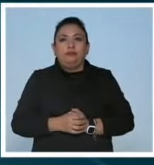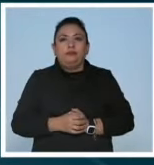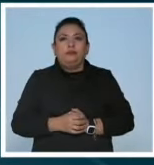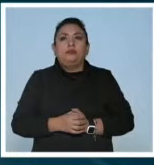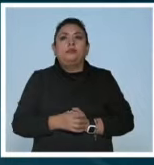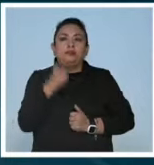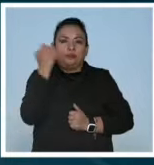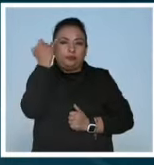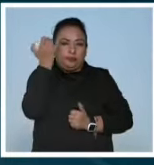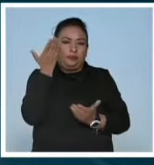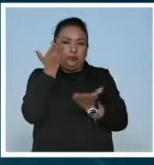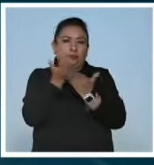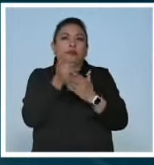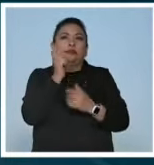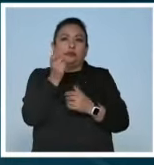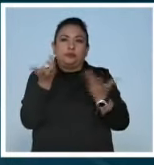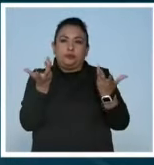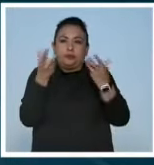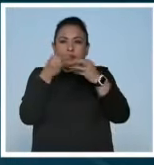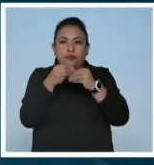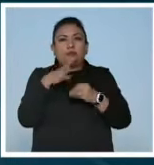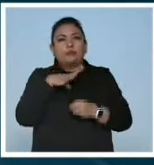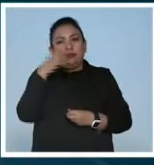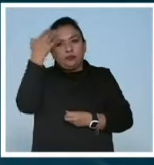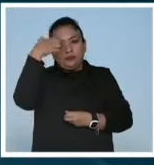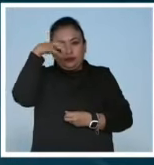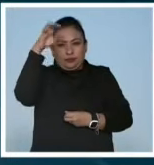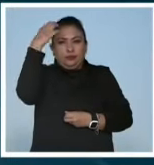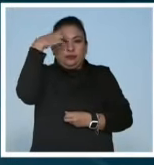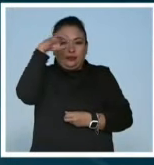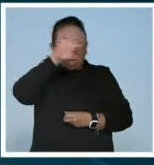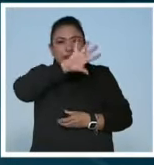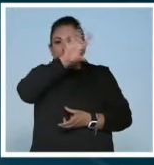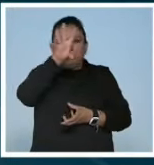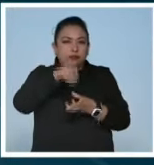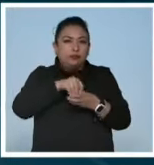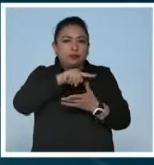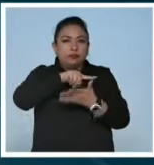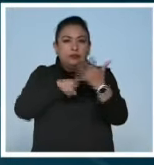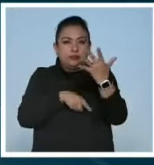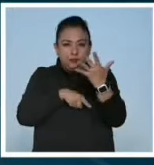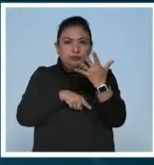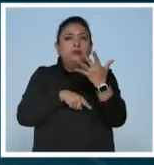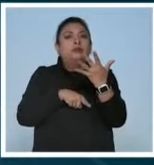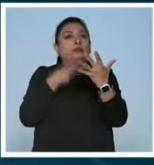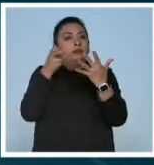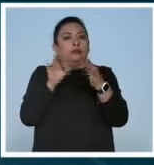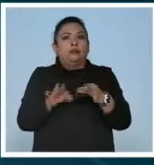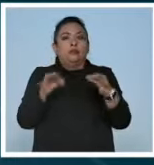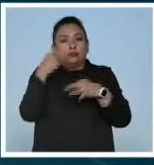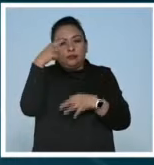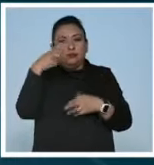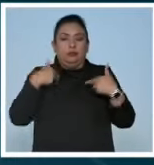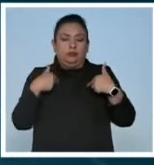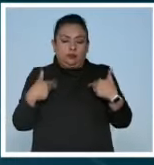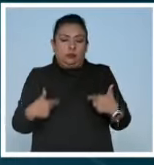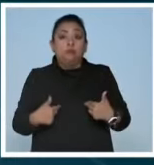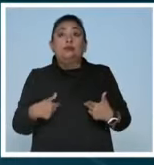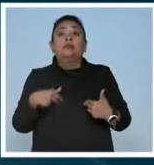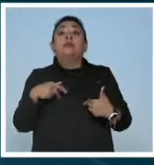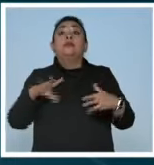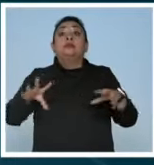Parte de la iniciativa al inicio es combinar y crear una experiencia que cubra las 5 áreas que consideramos son las más importantes para el ser humano, y